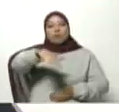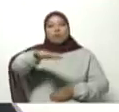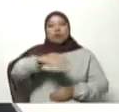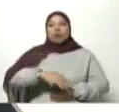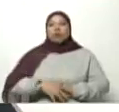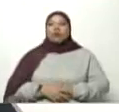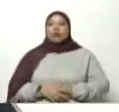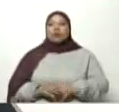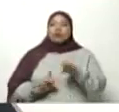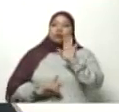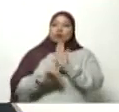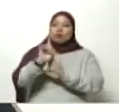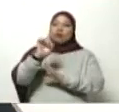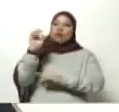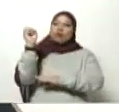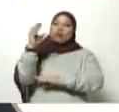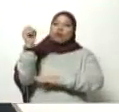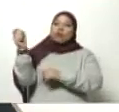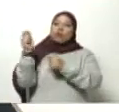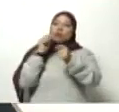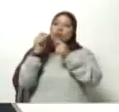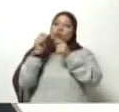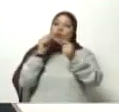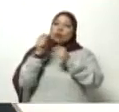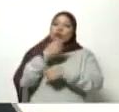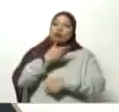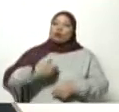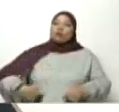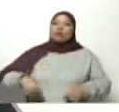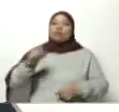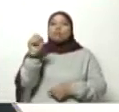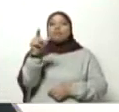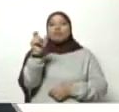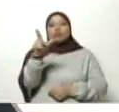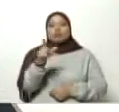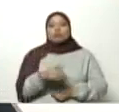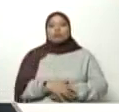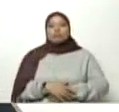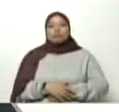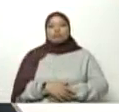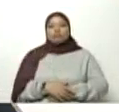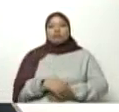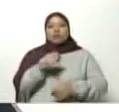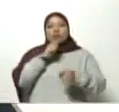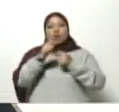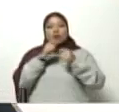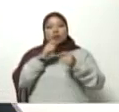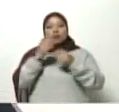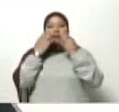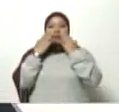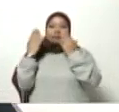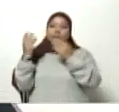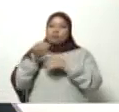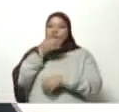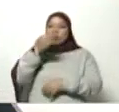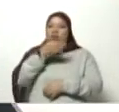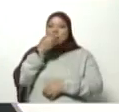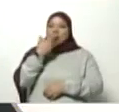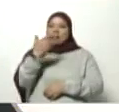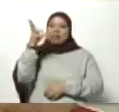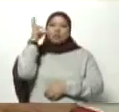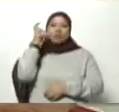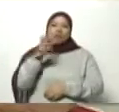Y a esta hora se desarrolla la acostumbrada rueda de prensa del Partido Socialista Unido de Venezuela. En el lugar se encuentra nuestra compañera Melanie Castillo. Buenas tardes, Melanie, te